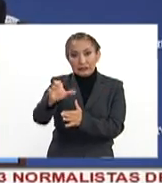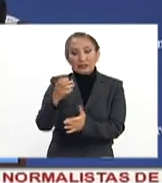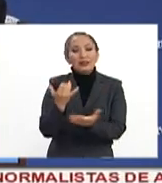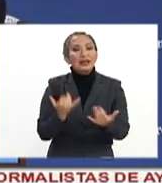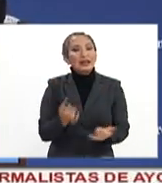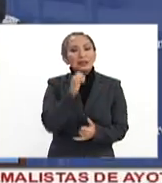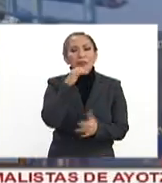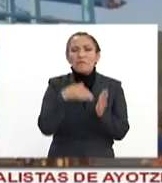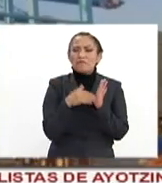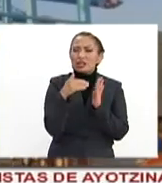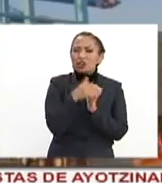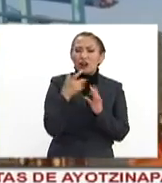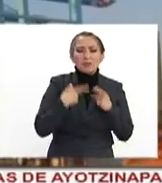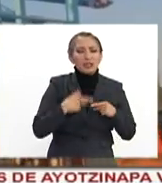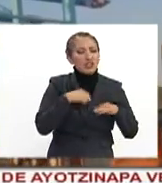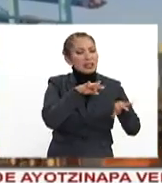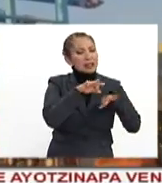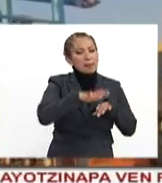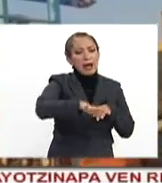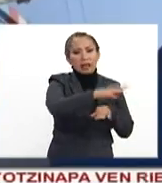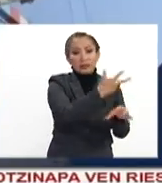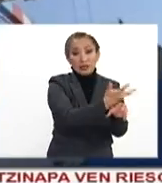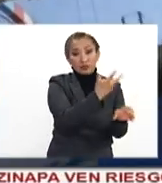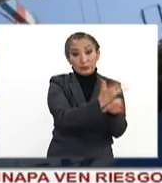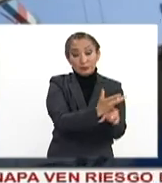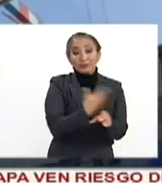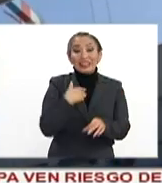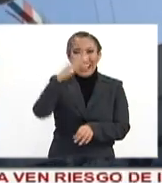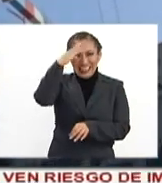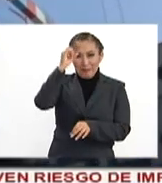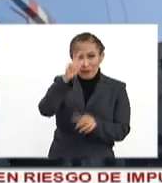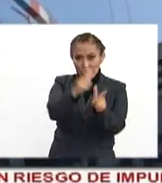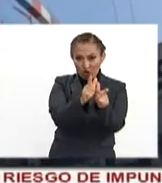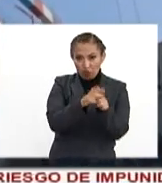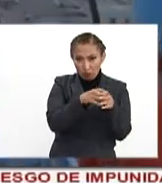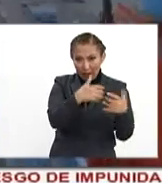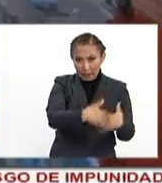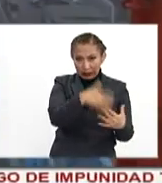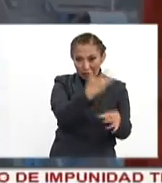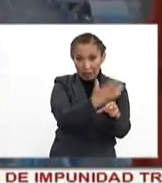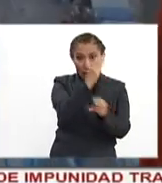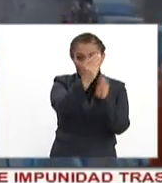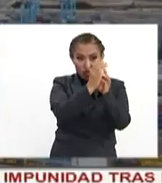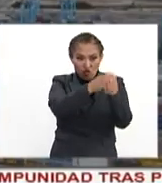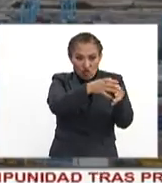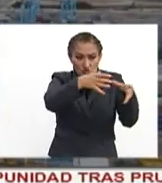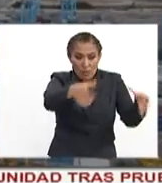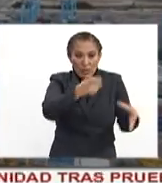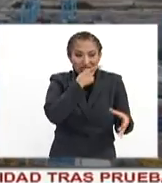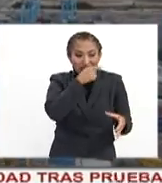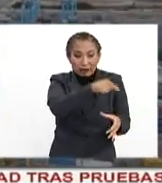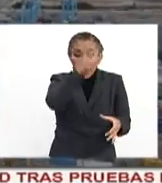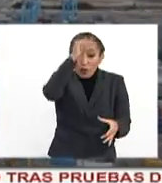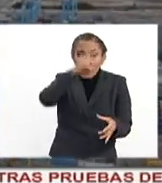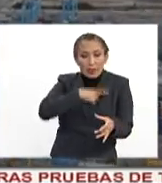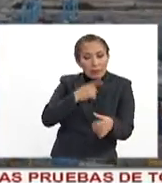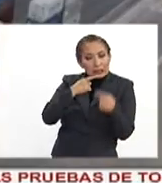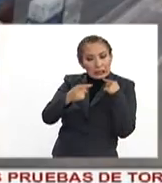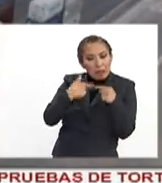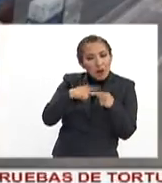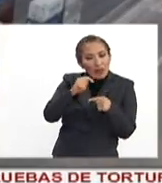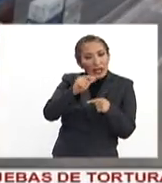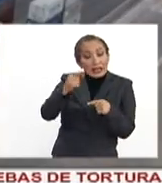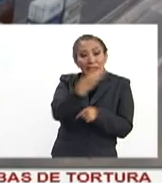como a millones de trabajos estadounidenses. El líder del organismo empresarial más grande del mundo afirmó que el acuerdo debe mantenerse